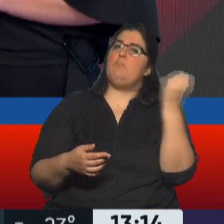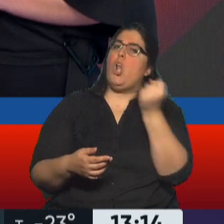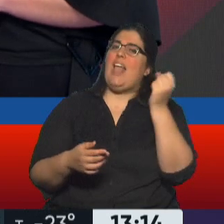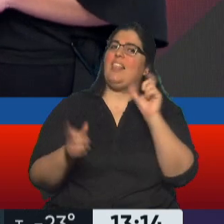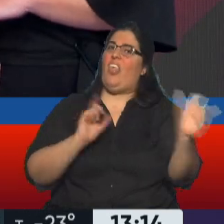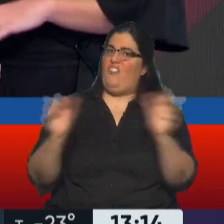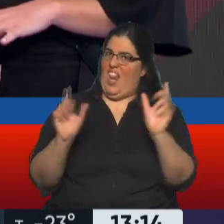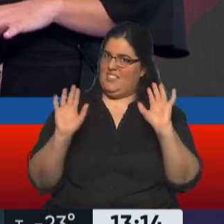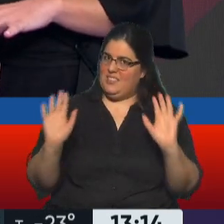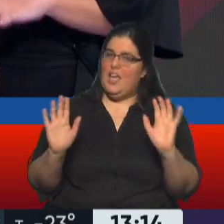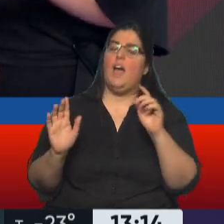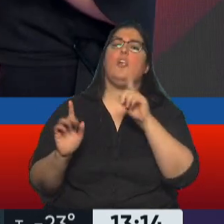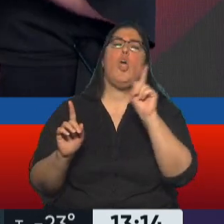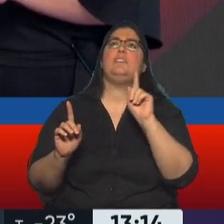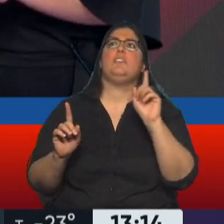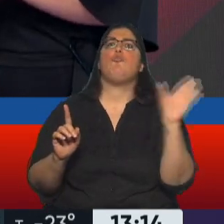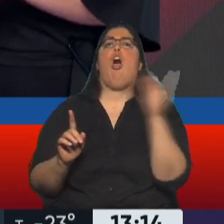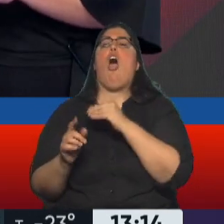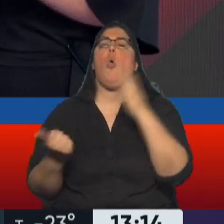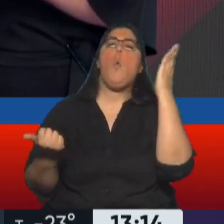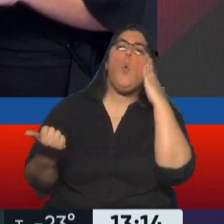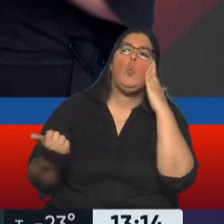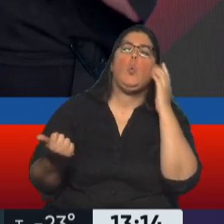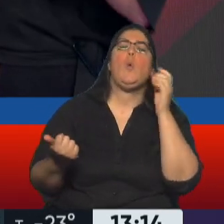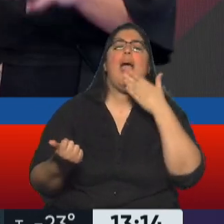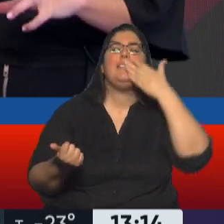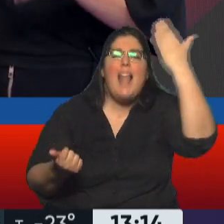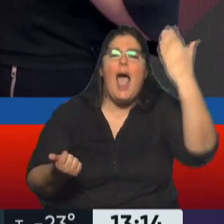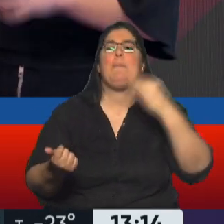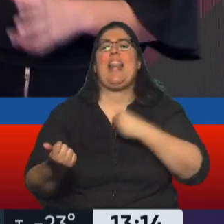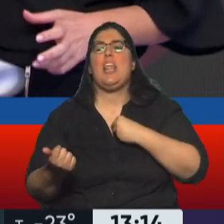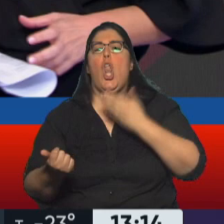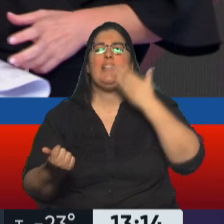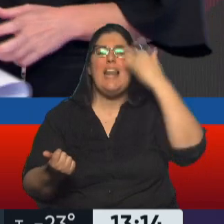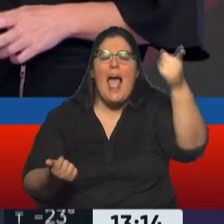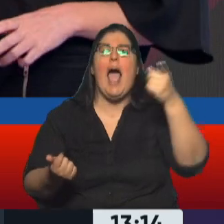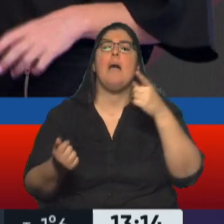no todo, cultura islámica, religión islámica,